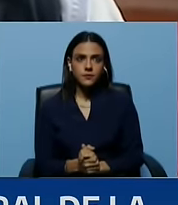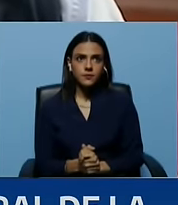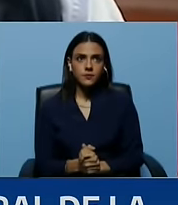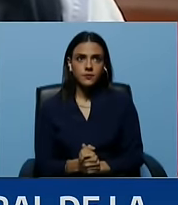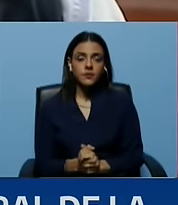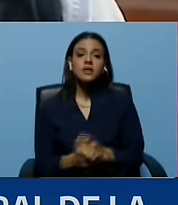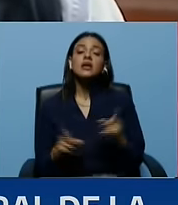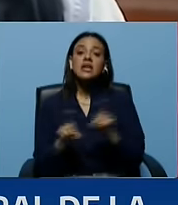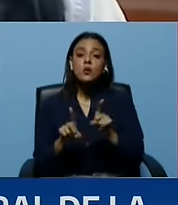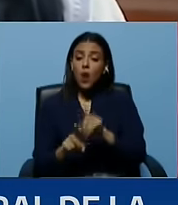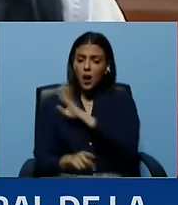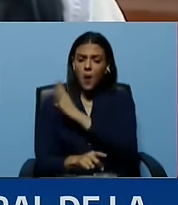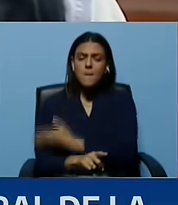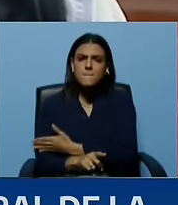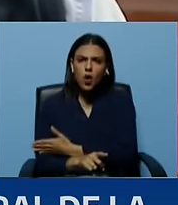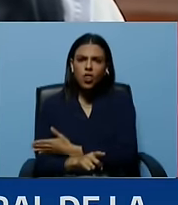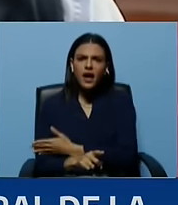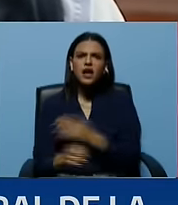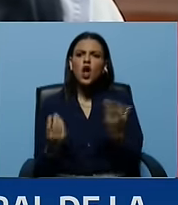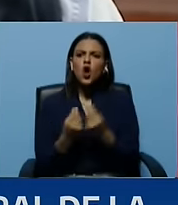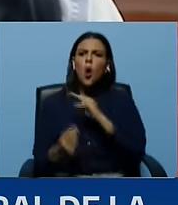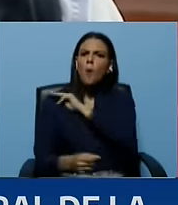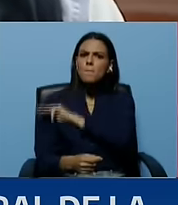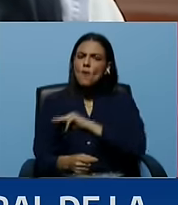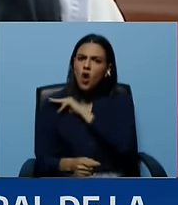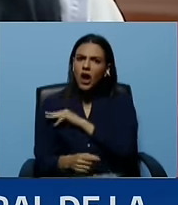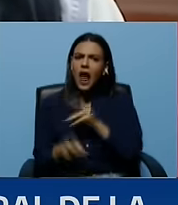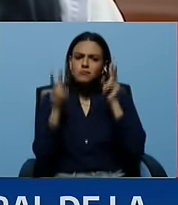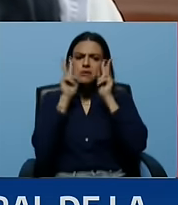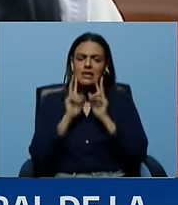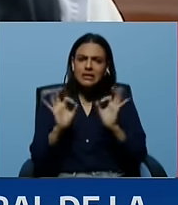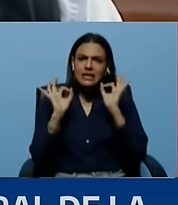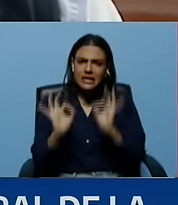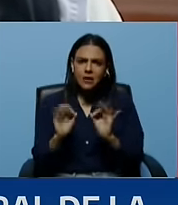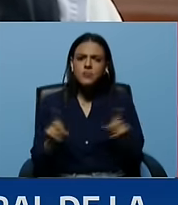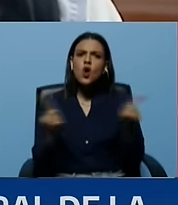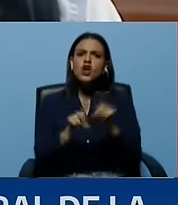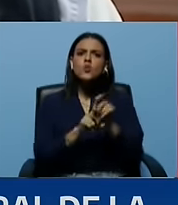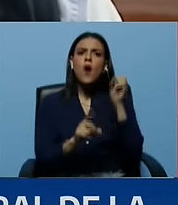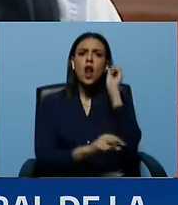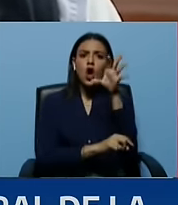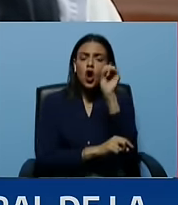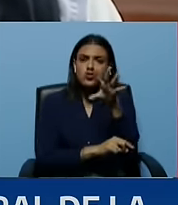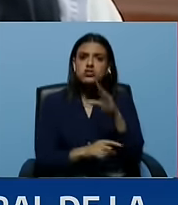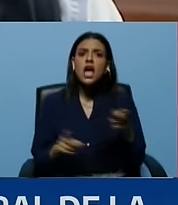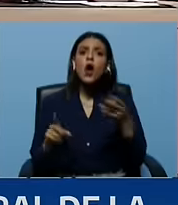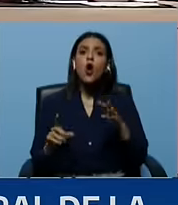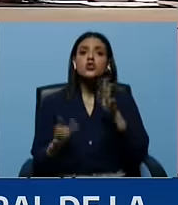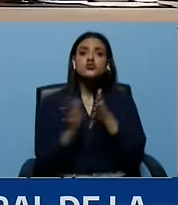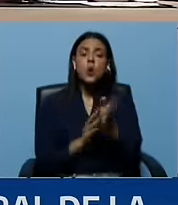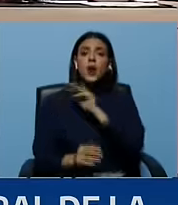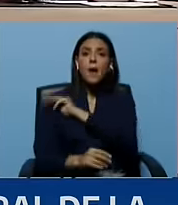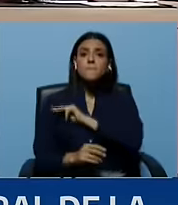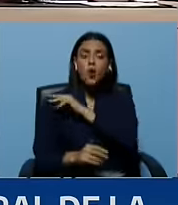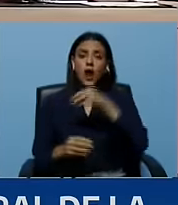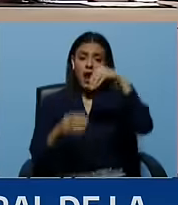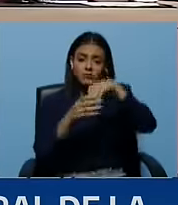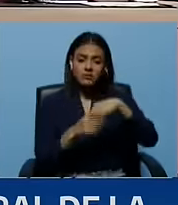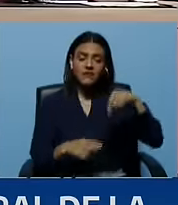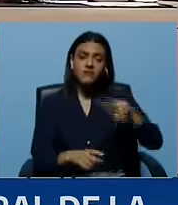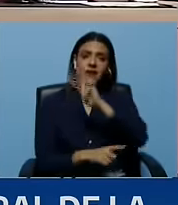Un poder moral vivo, activo, como el Consejo Moral Republicano en Venezuela. Tercer poder.